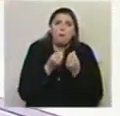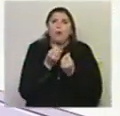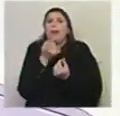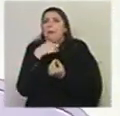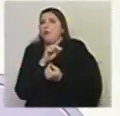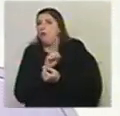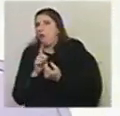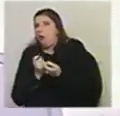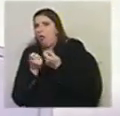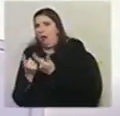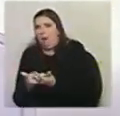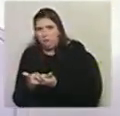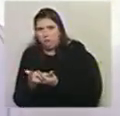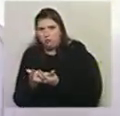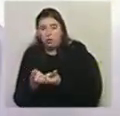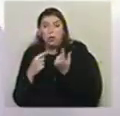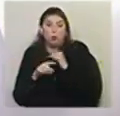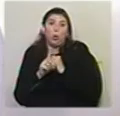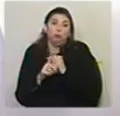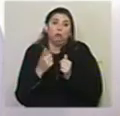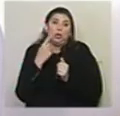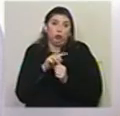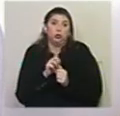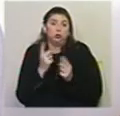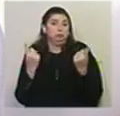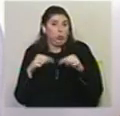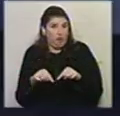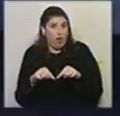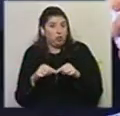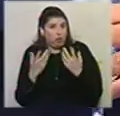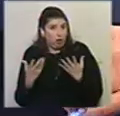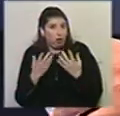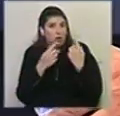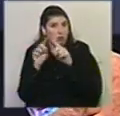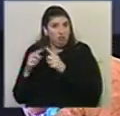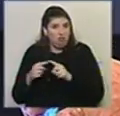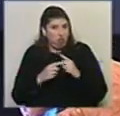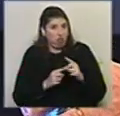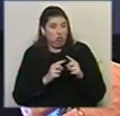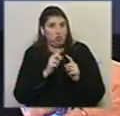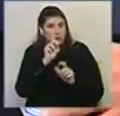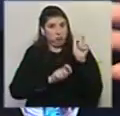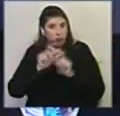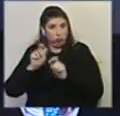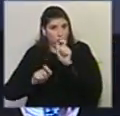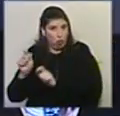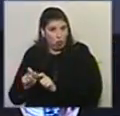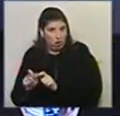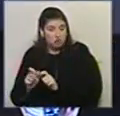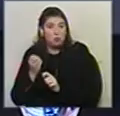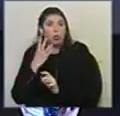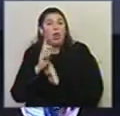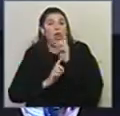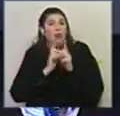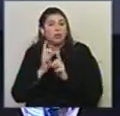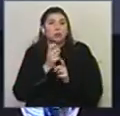tiene que incluir a muchos actores. Porque, por ejemplo, vos decías, no siempre más es más. A veces un medicamento